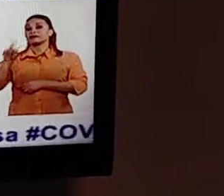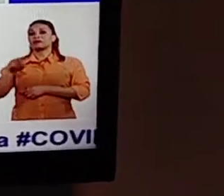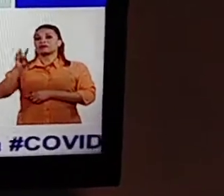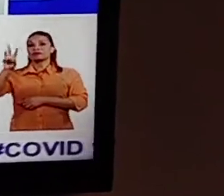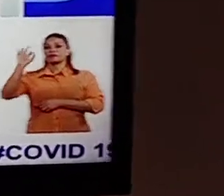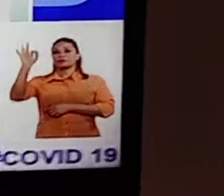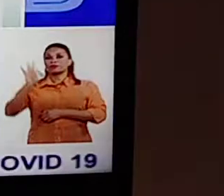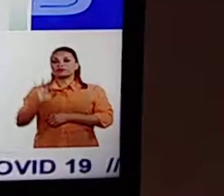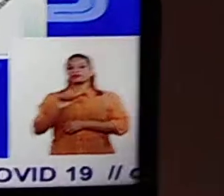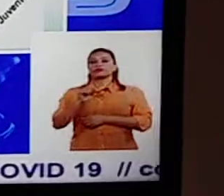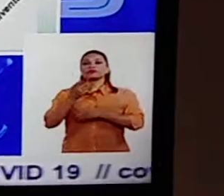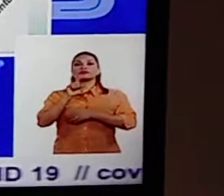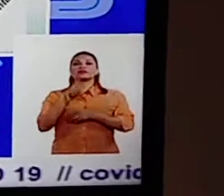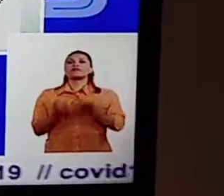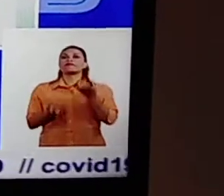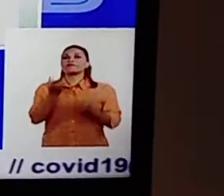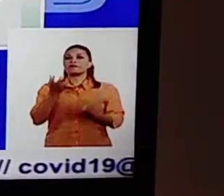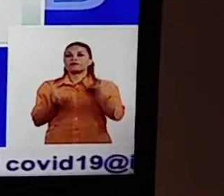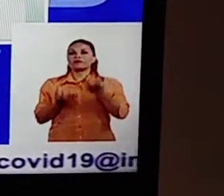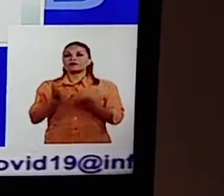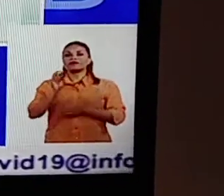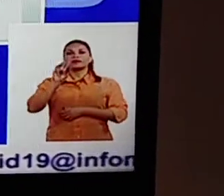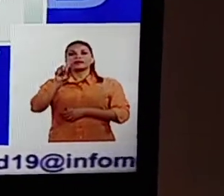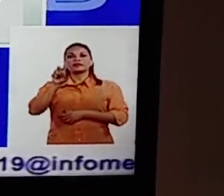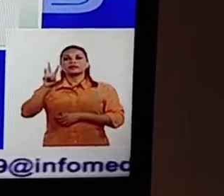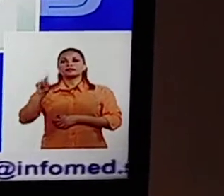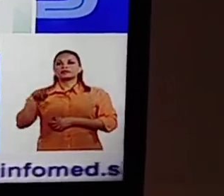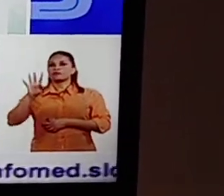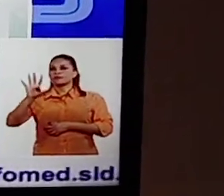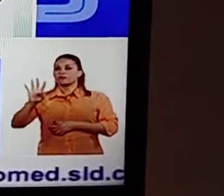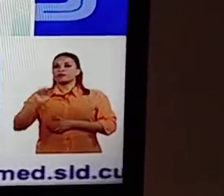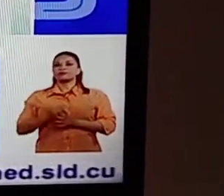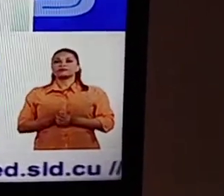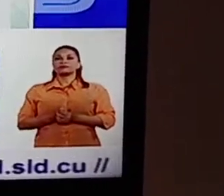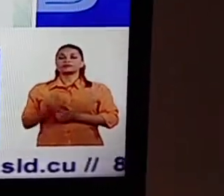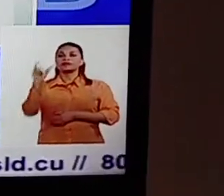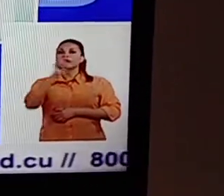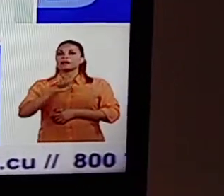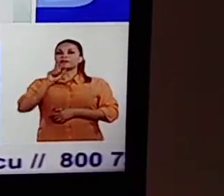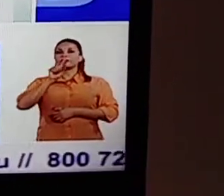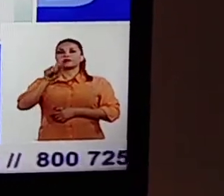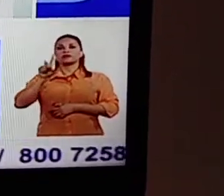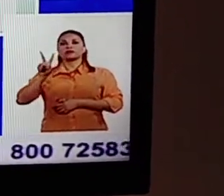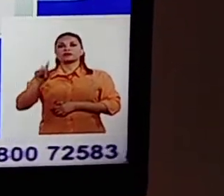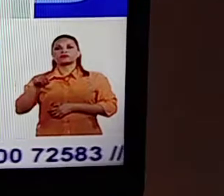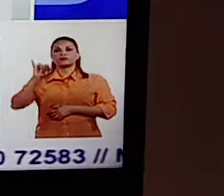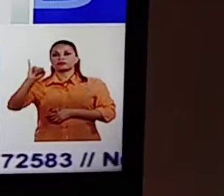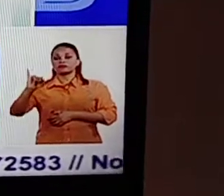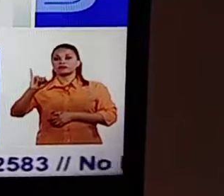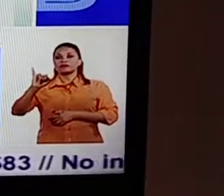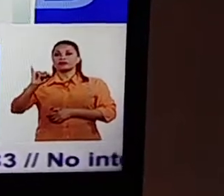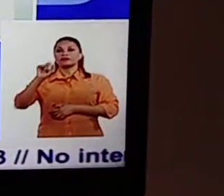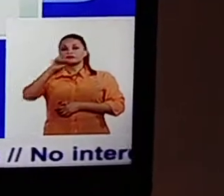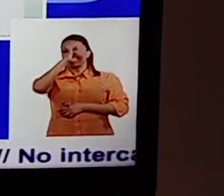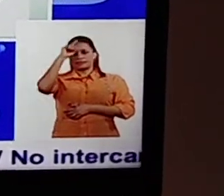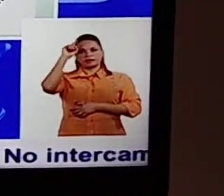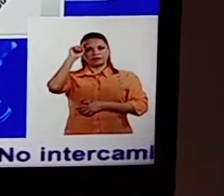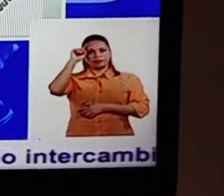15,3%, Cienfuegos el 13,4%, Camagüey el 12,6%, Santi Espíritu